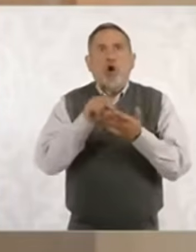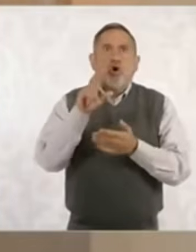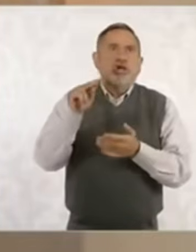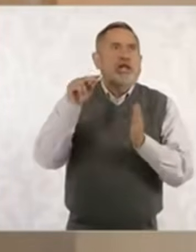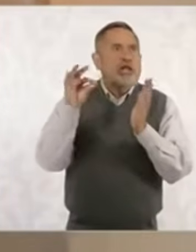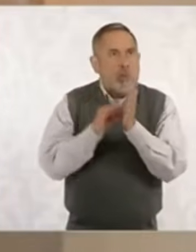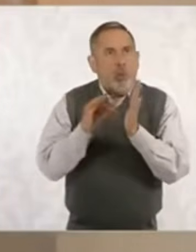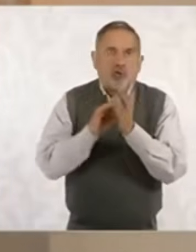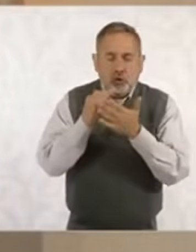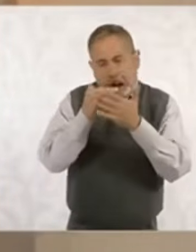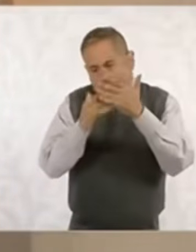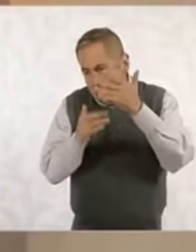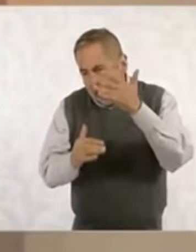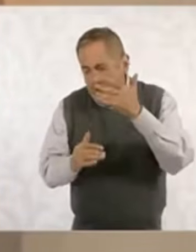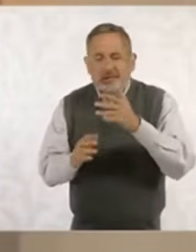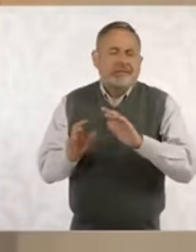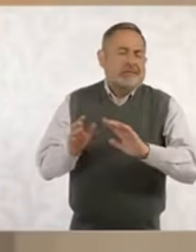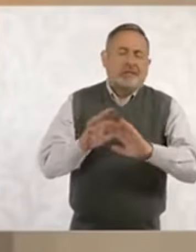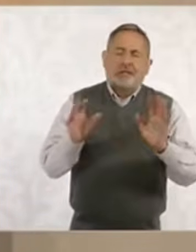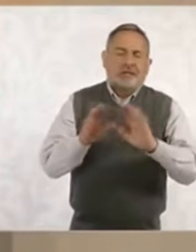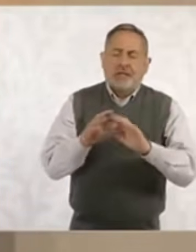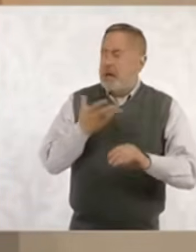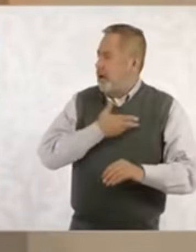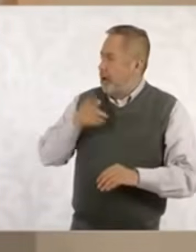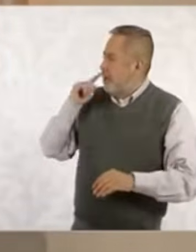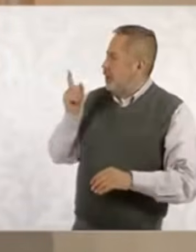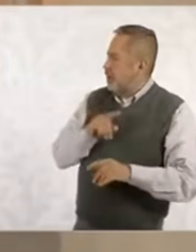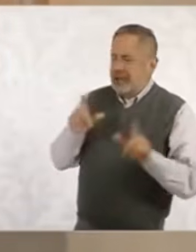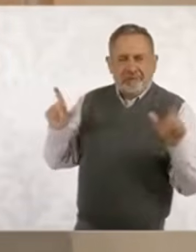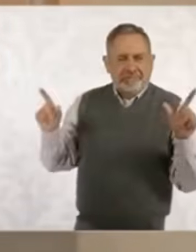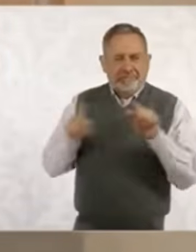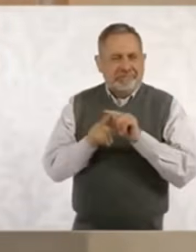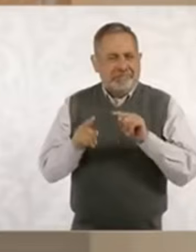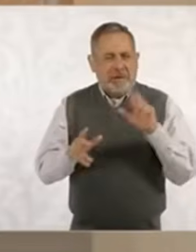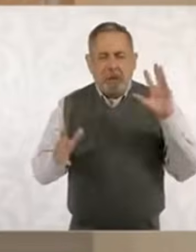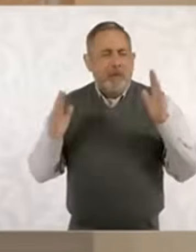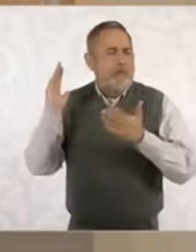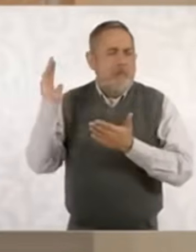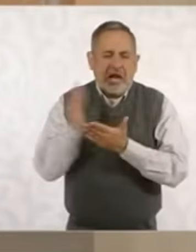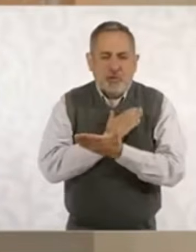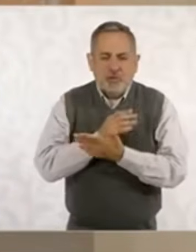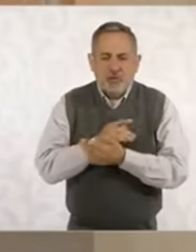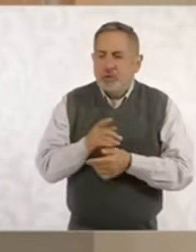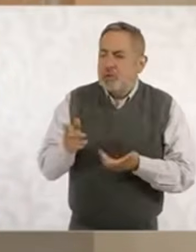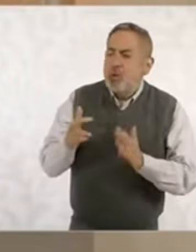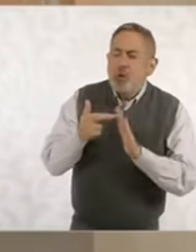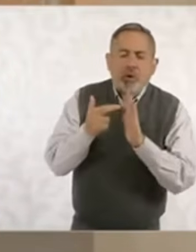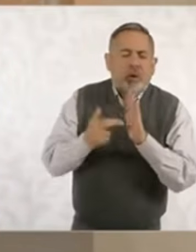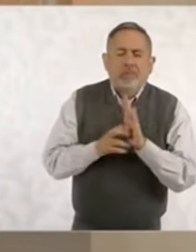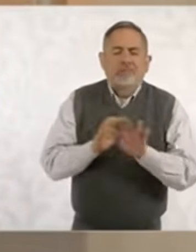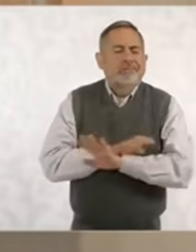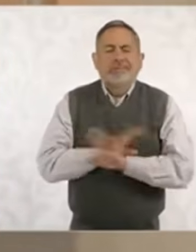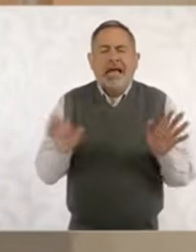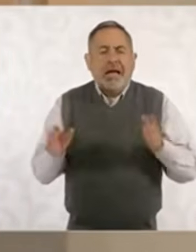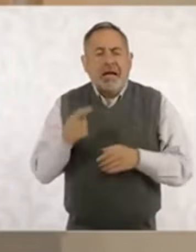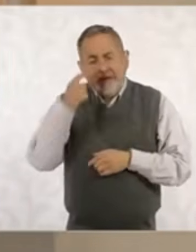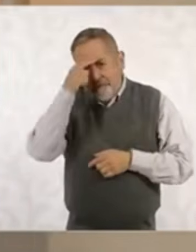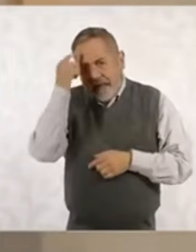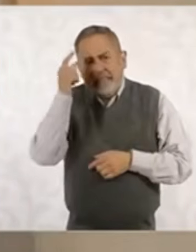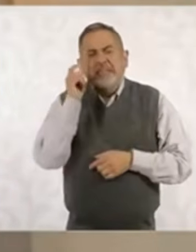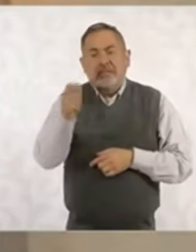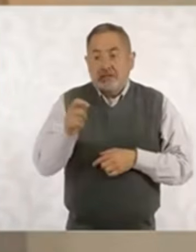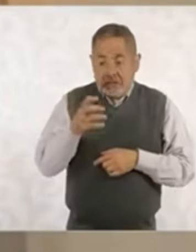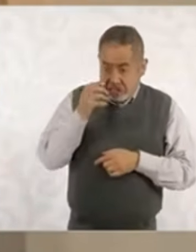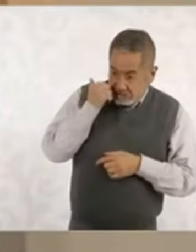nos pidió que simplificáramos y lo hicimos de manera tal que prácticamente ya no hay requisitos. ¿Qué se requiere para obtener